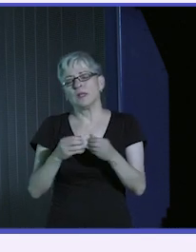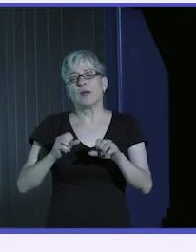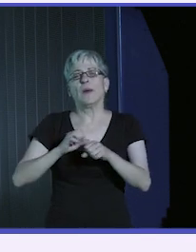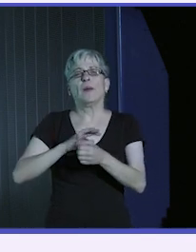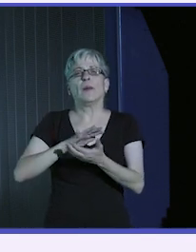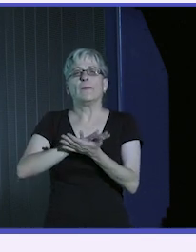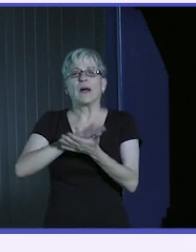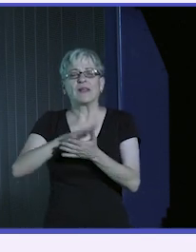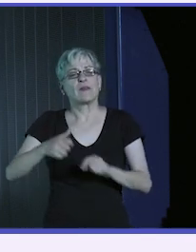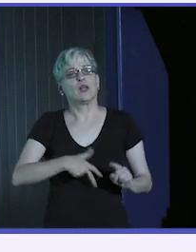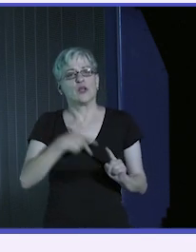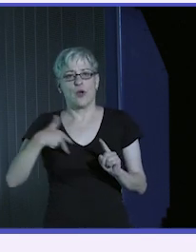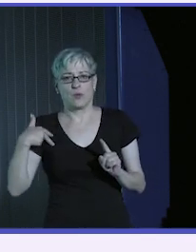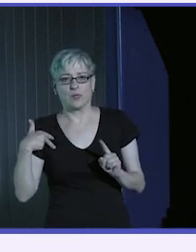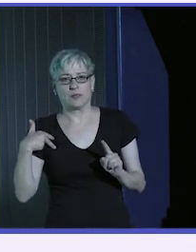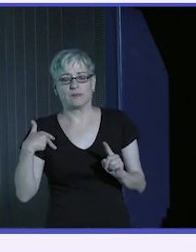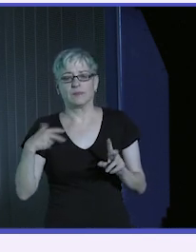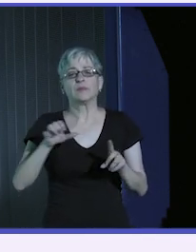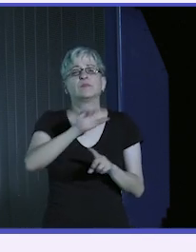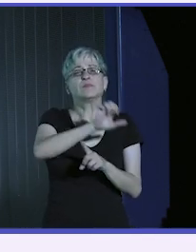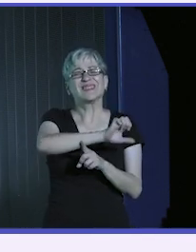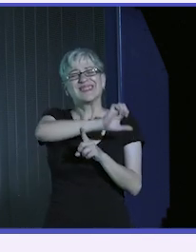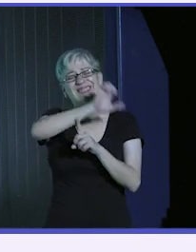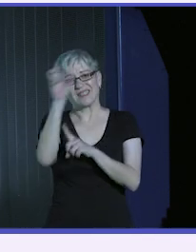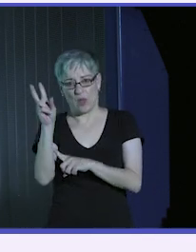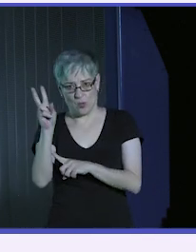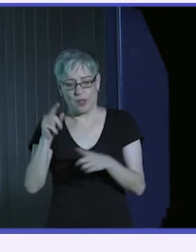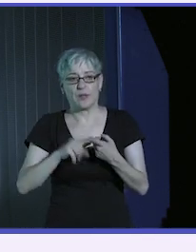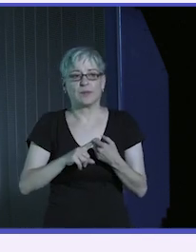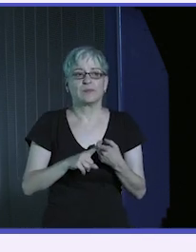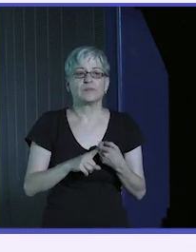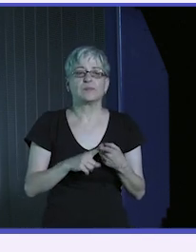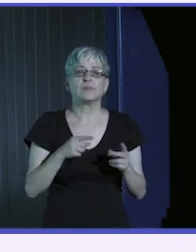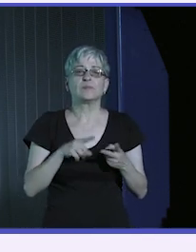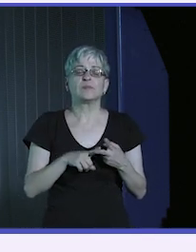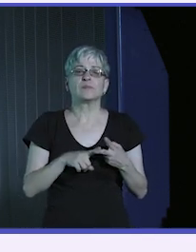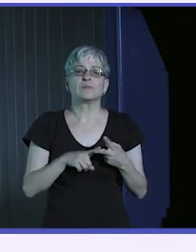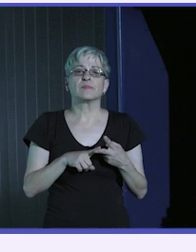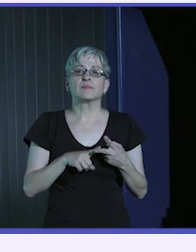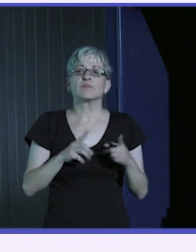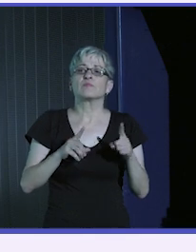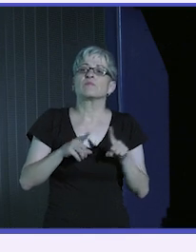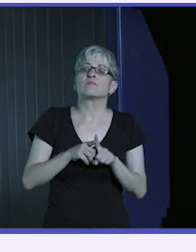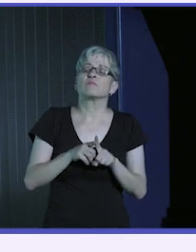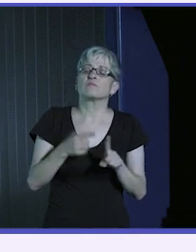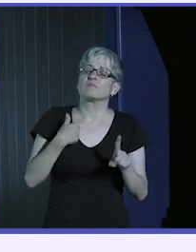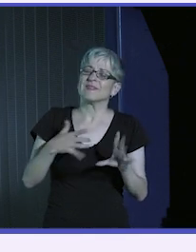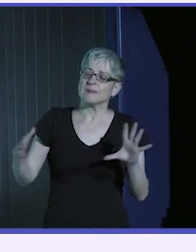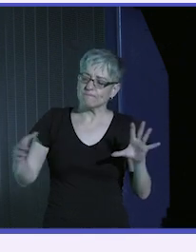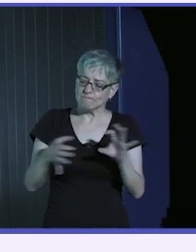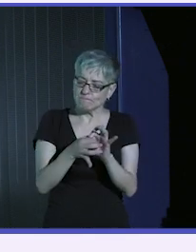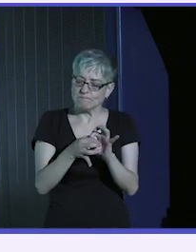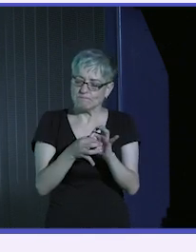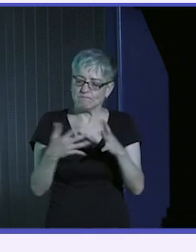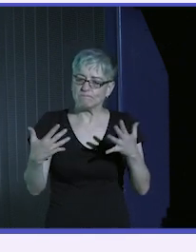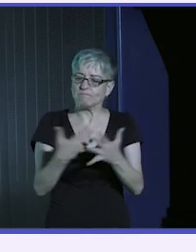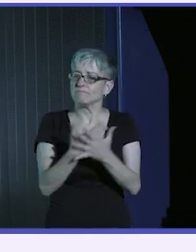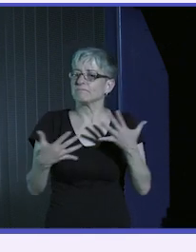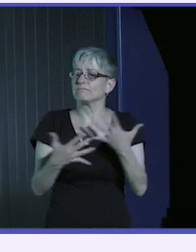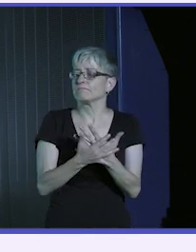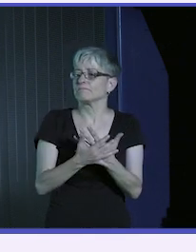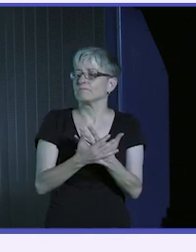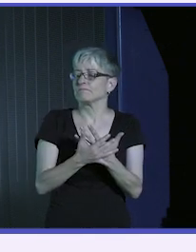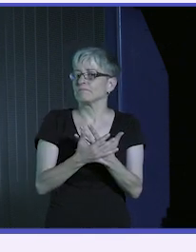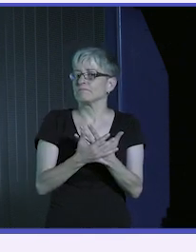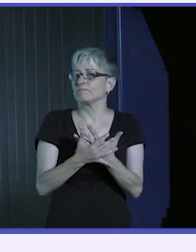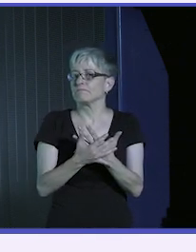instituto de investigación en Estados Unidos, donde lo que se ha hecho es combinar esos aceleradores